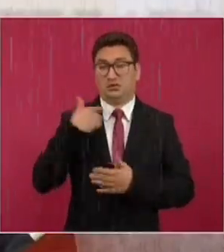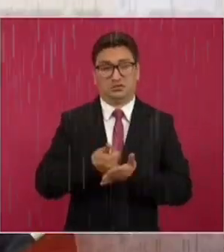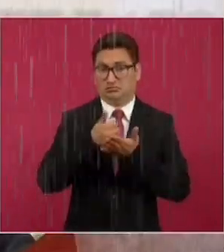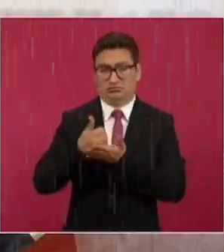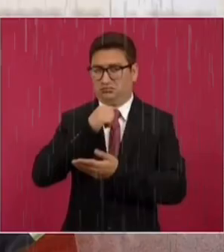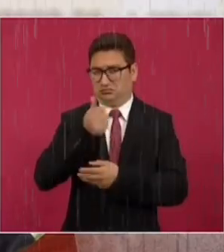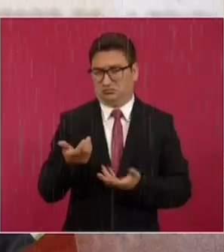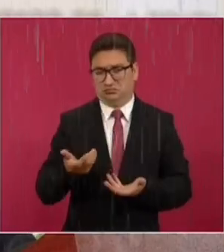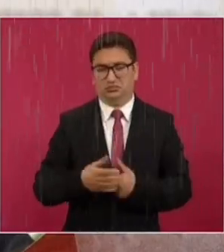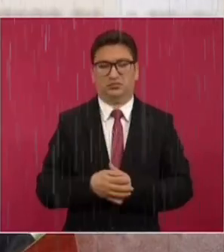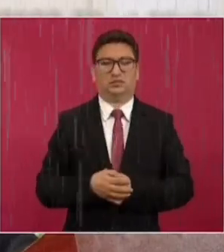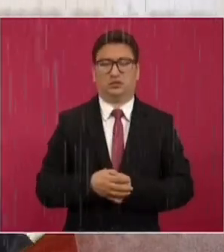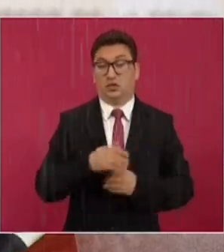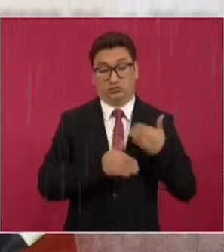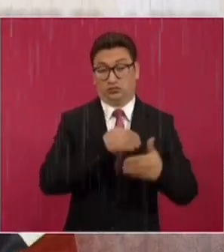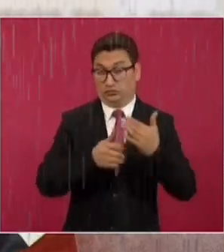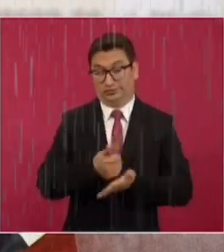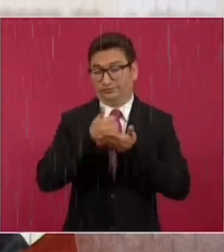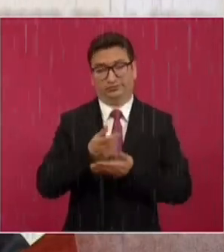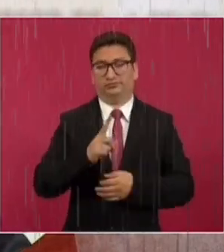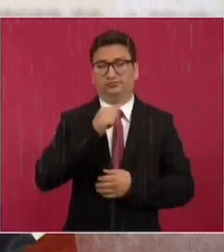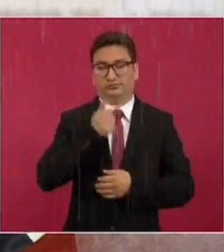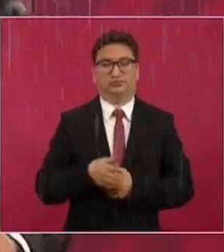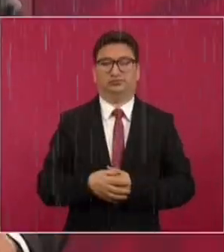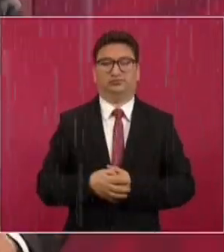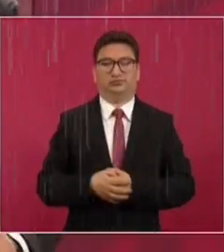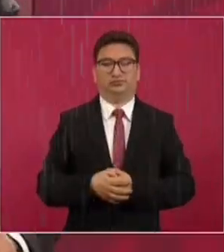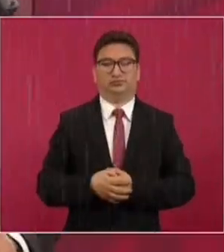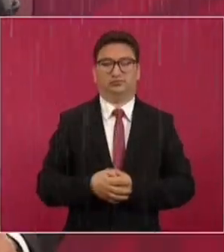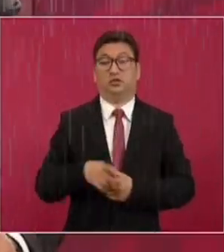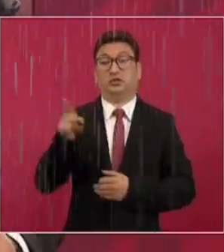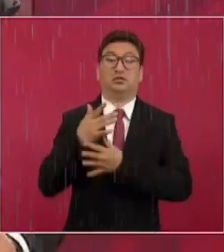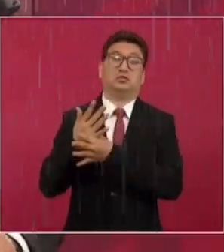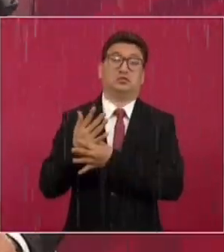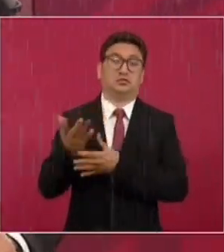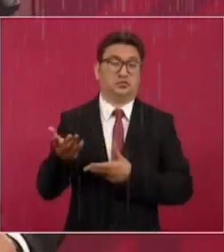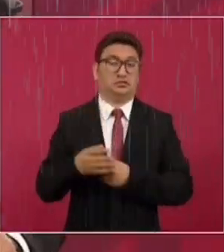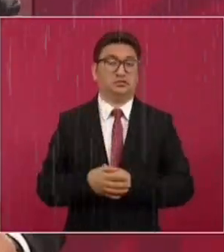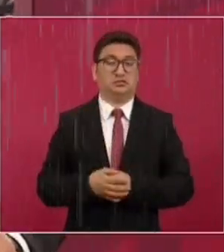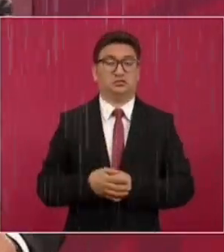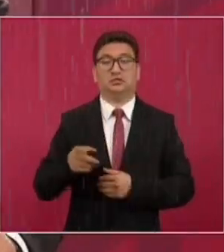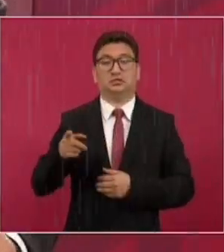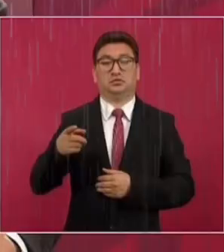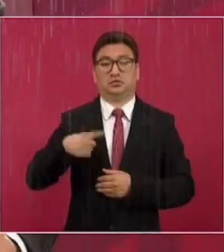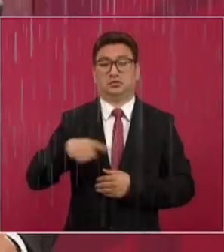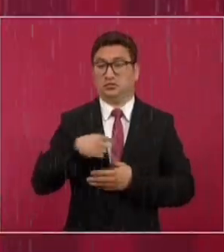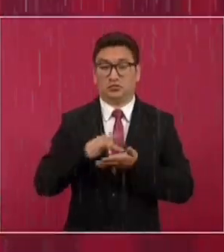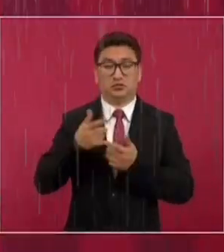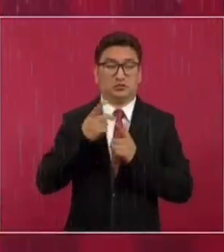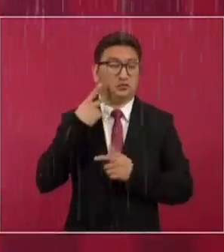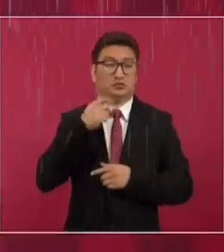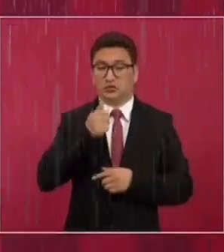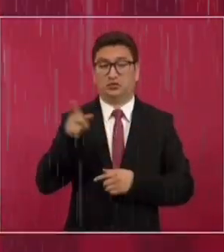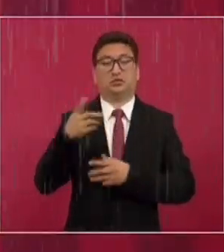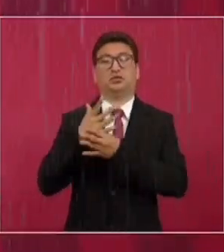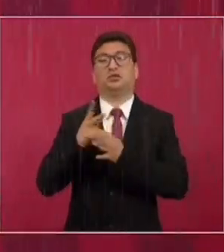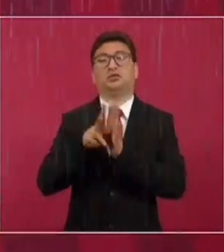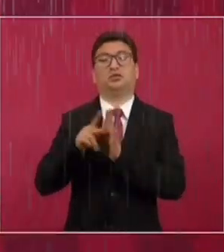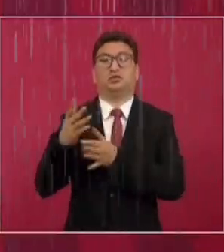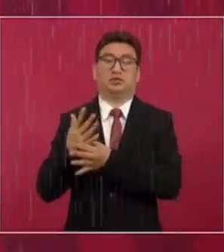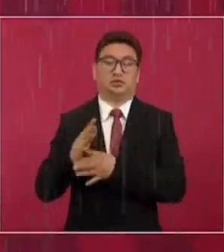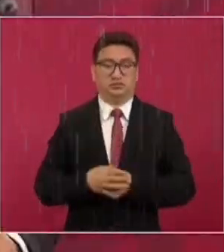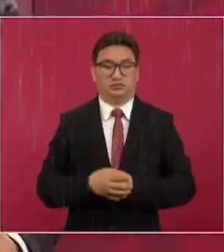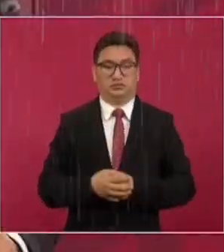no ayudaron al movimiento, ni el proceso. O sea, y dicen, nosotros no tenemos que ver nada con la política, nosotros nos dedicamos al